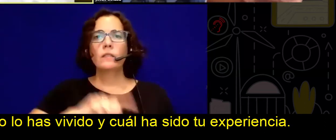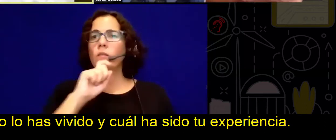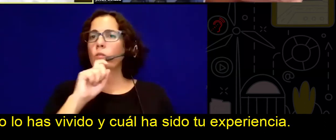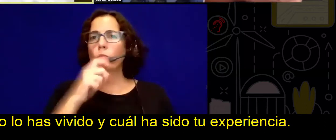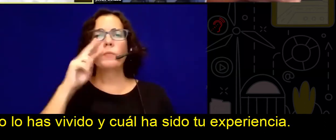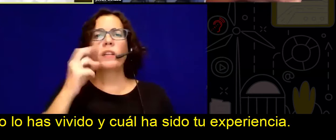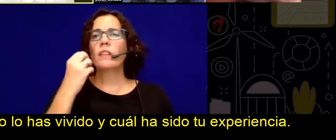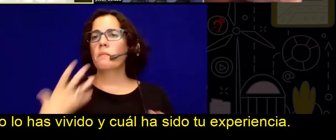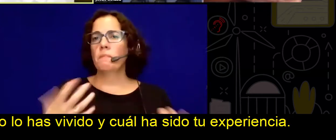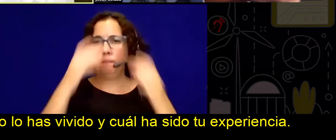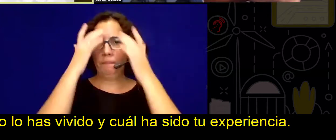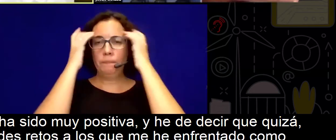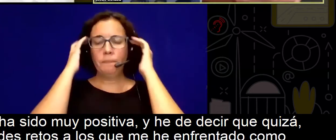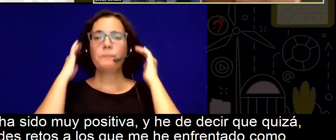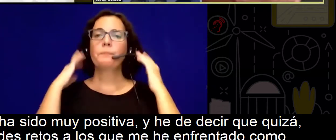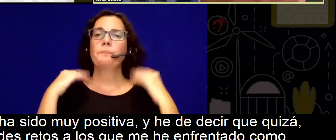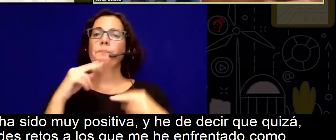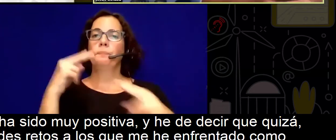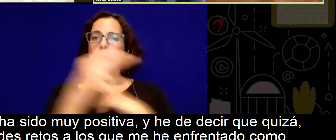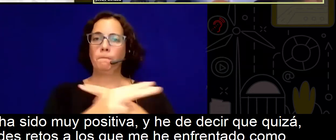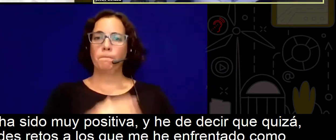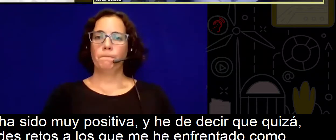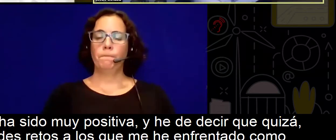experiencia. Pues mira,